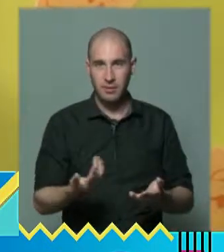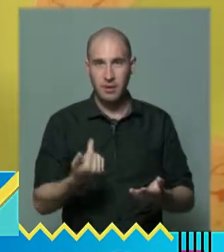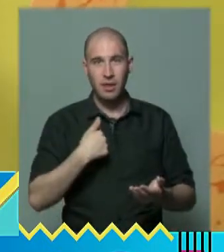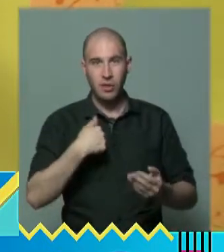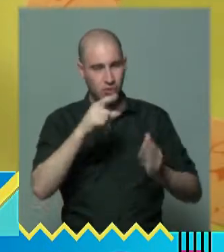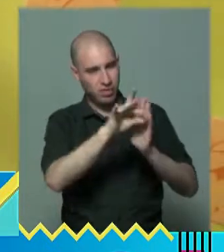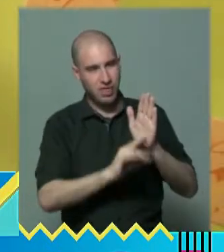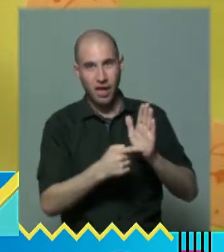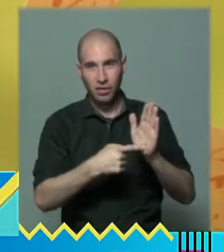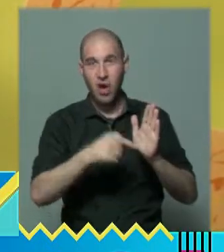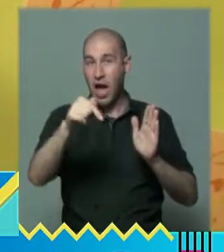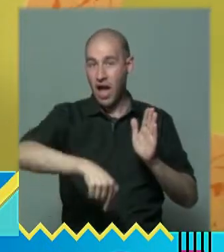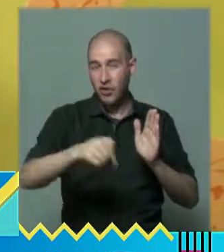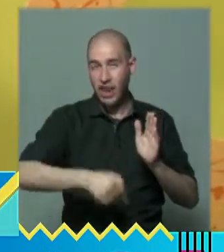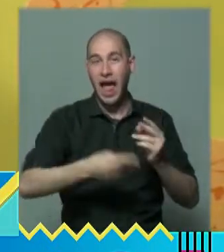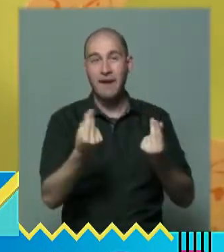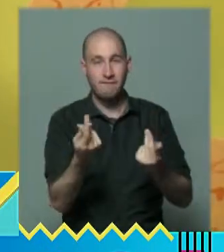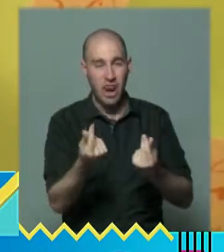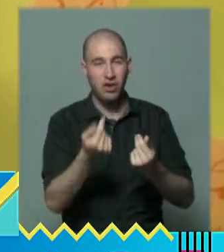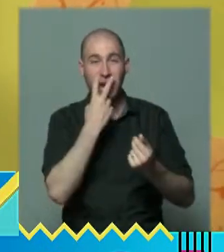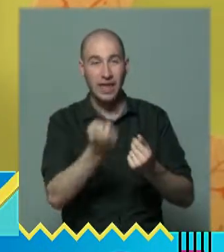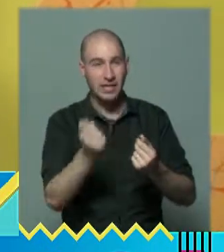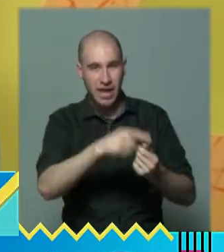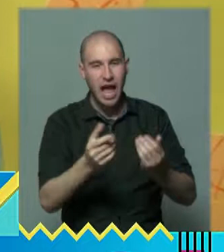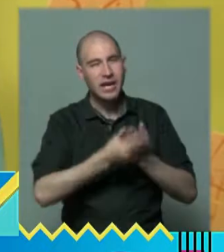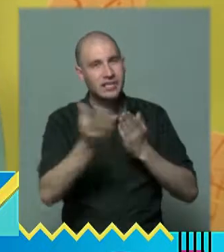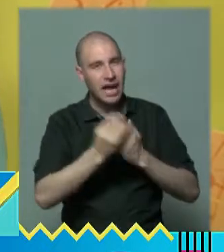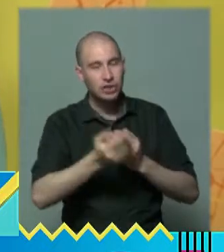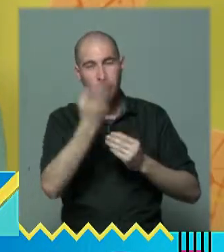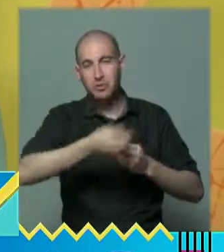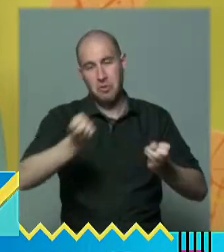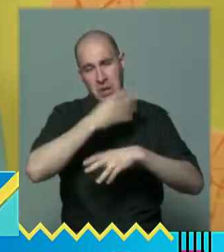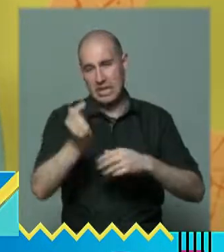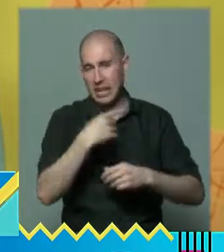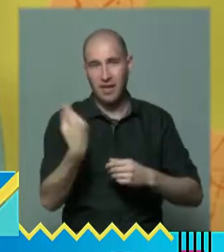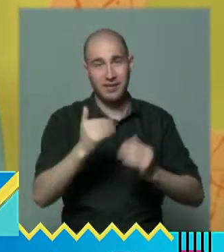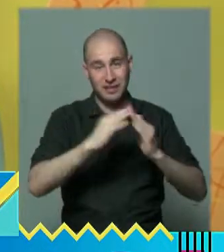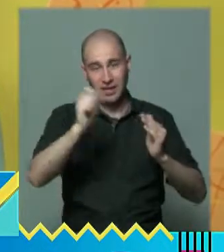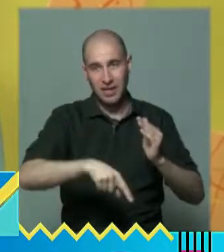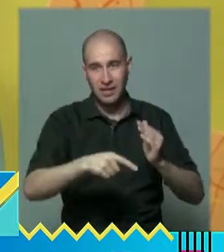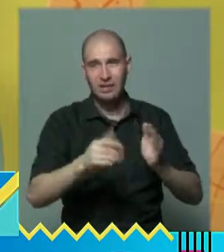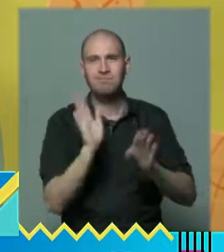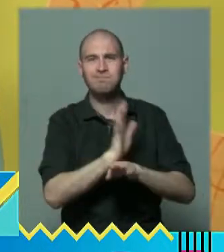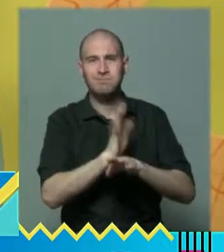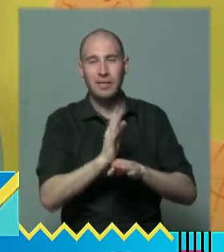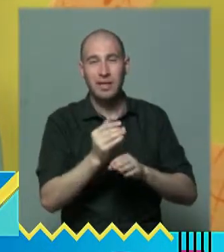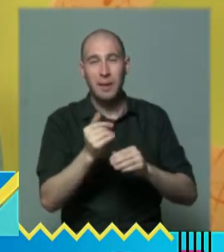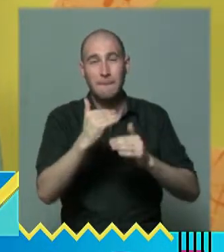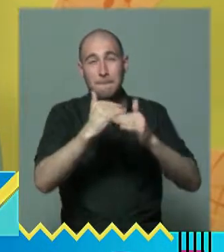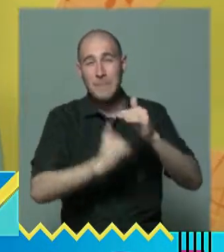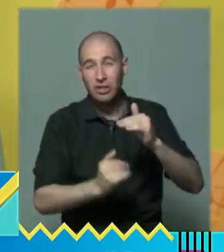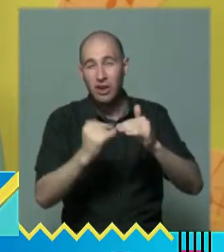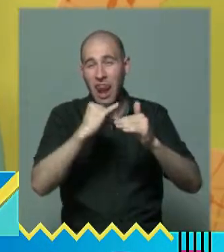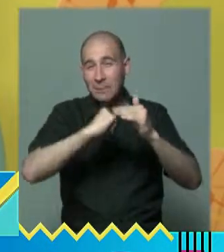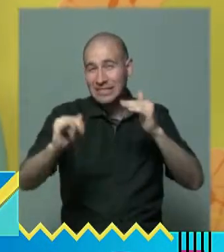los números. Hoy, el valor de la energía consumida por cualquiera de nosotros en nuestra casa representa menos de